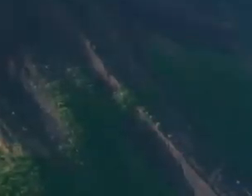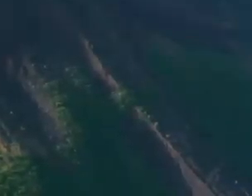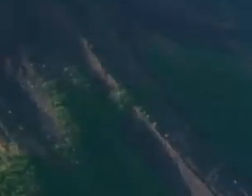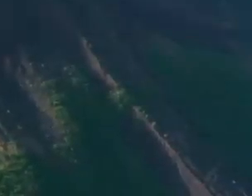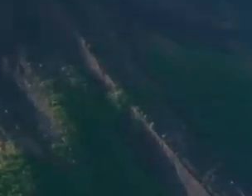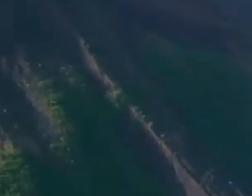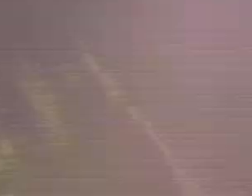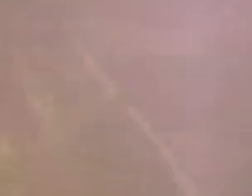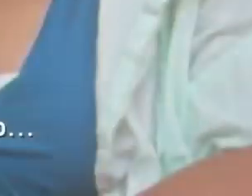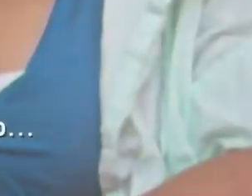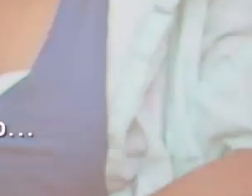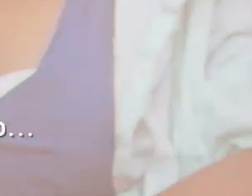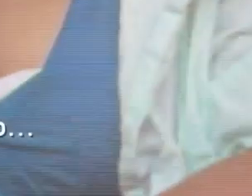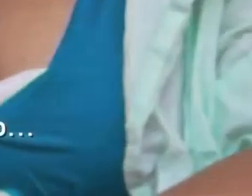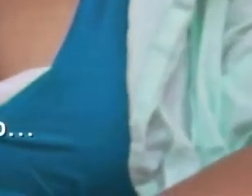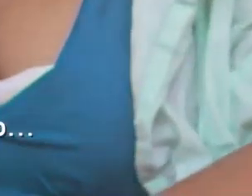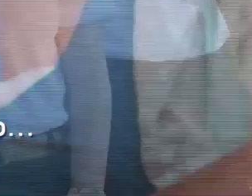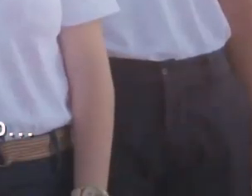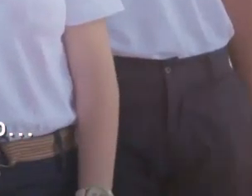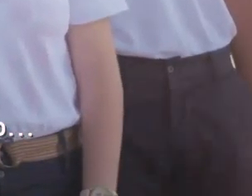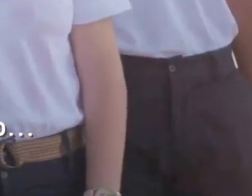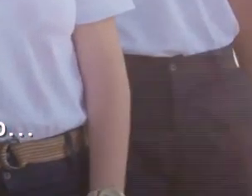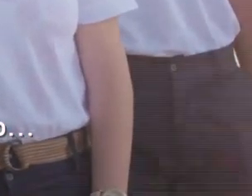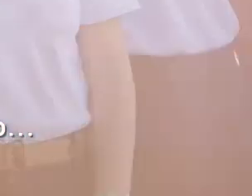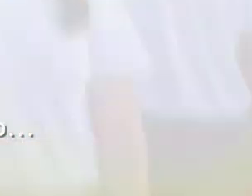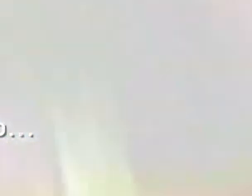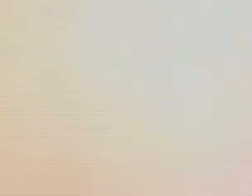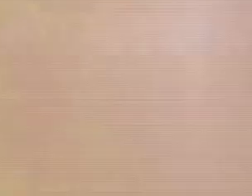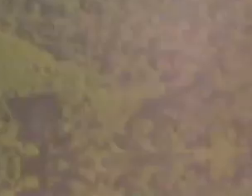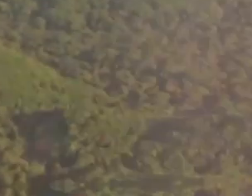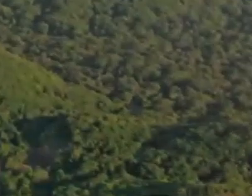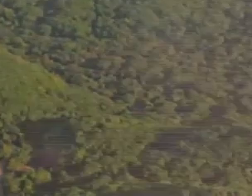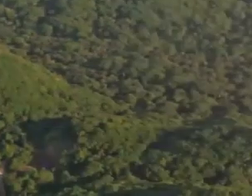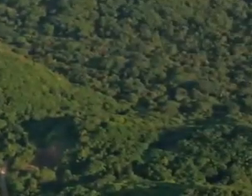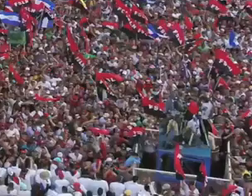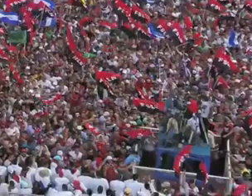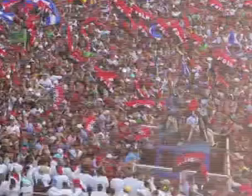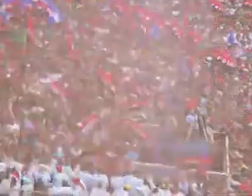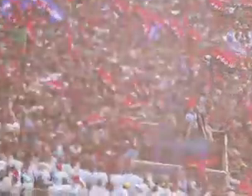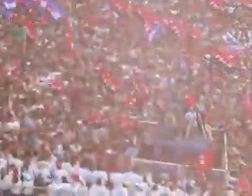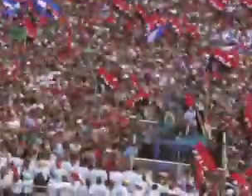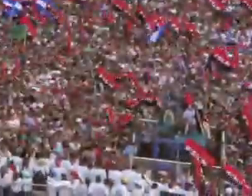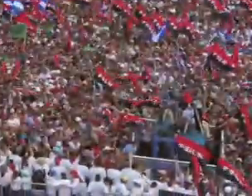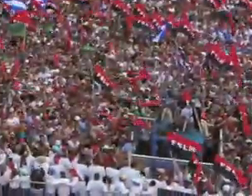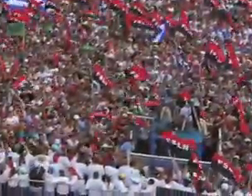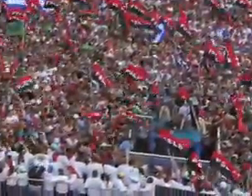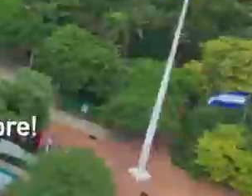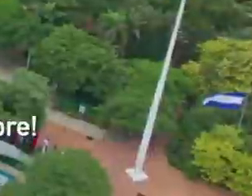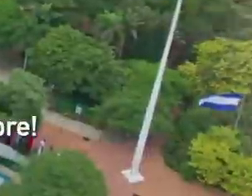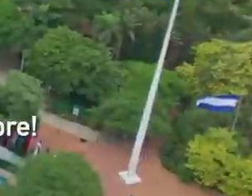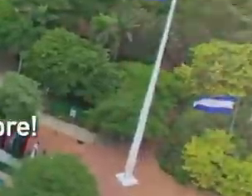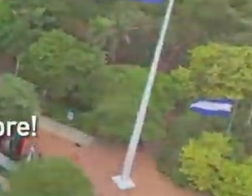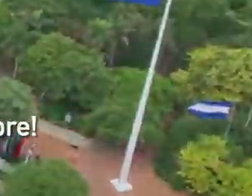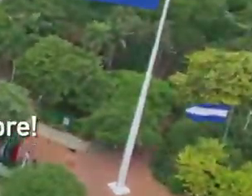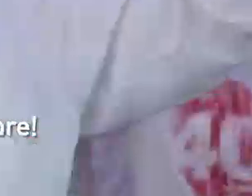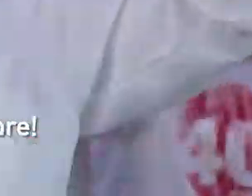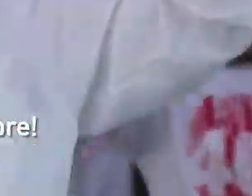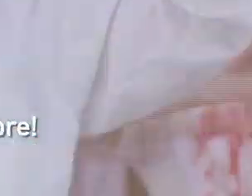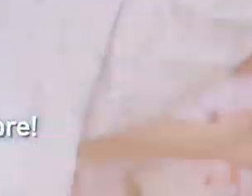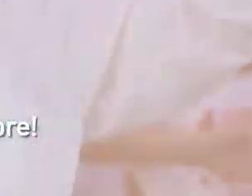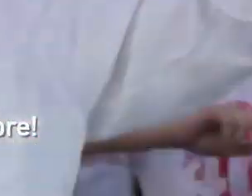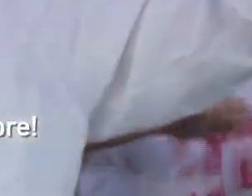Nicaragua, hija de Dios, madre de este pueblo bendito. Nicaragua, tus hijos que te aman, te